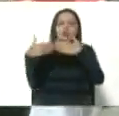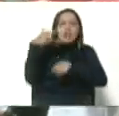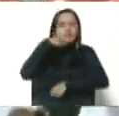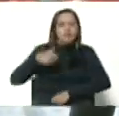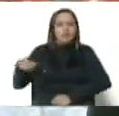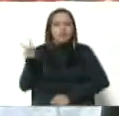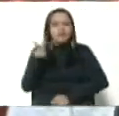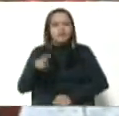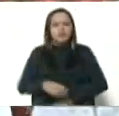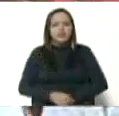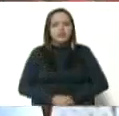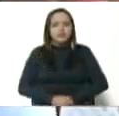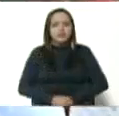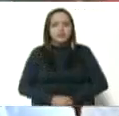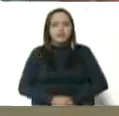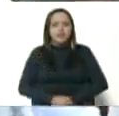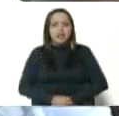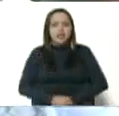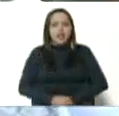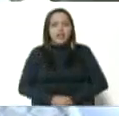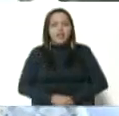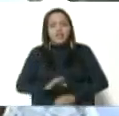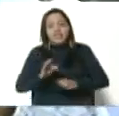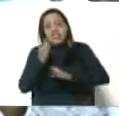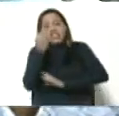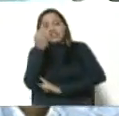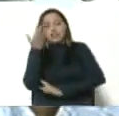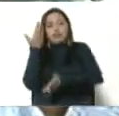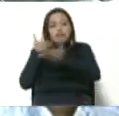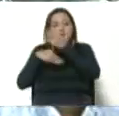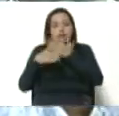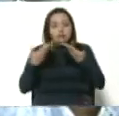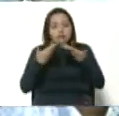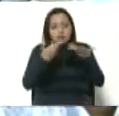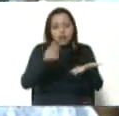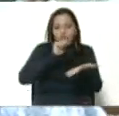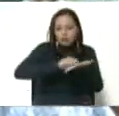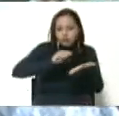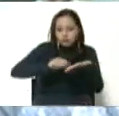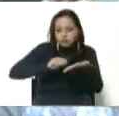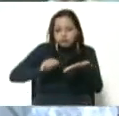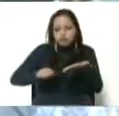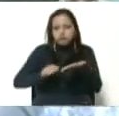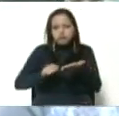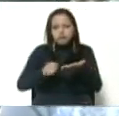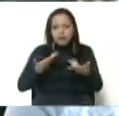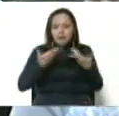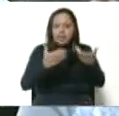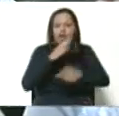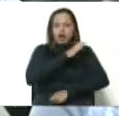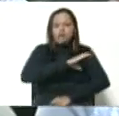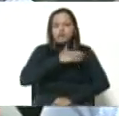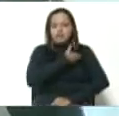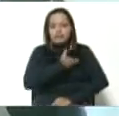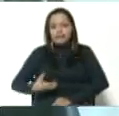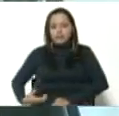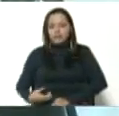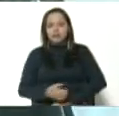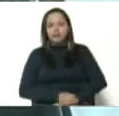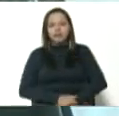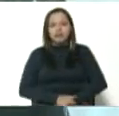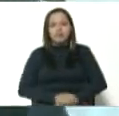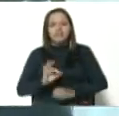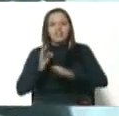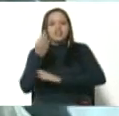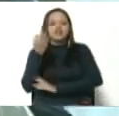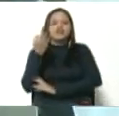Nuestras federaciones sindicales, en este informe que hoy le vamos a entregar al compañero presidente de la comisión, nuestras federaciones